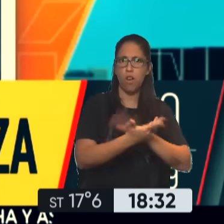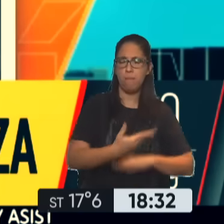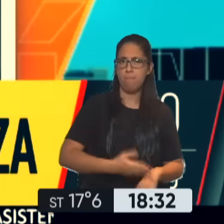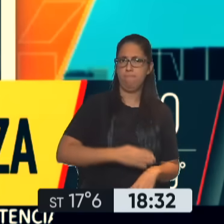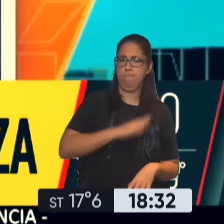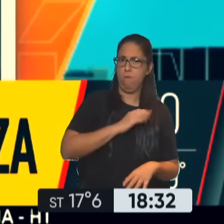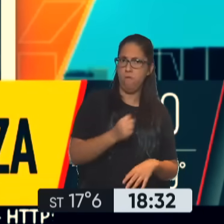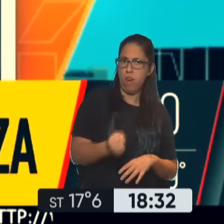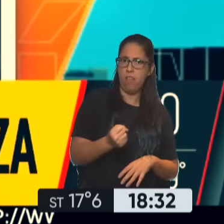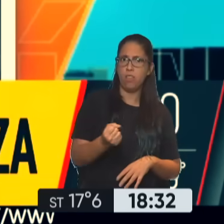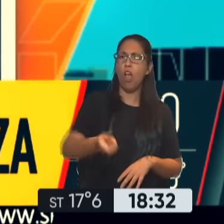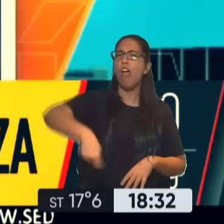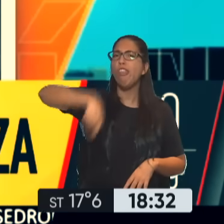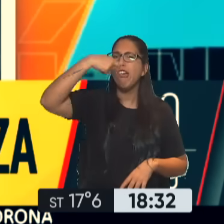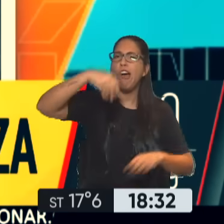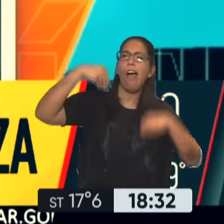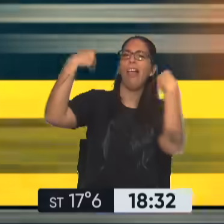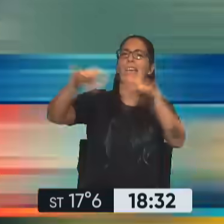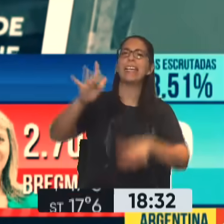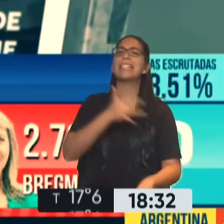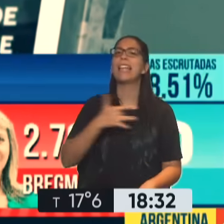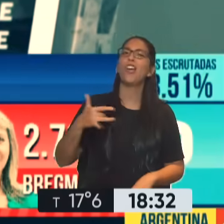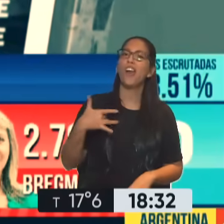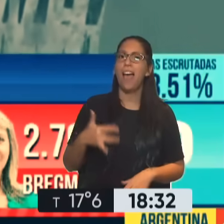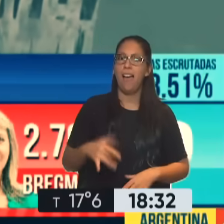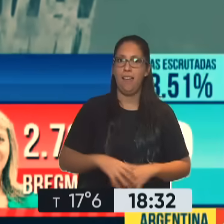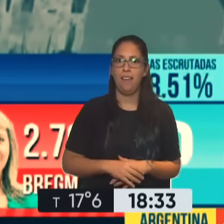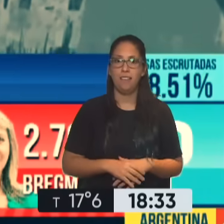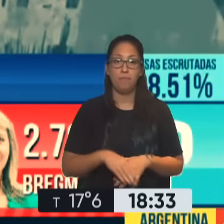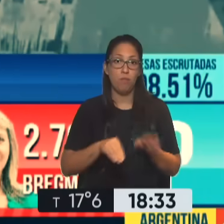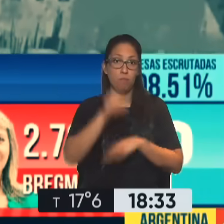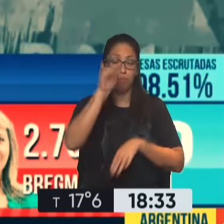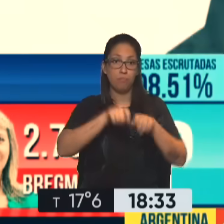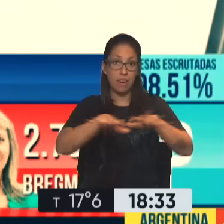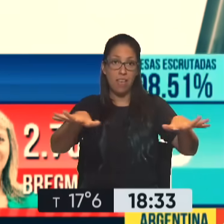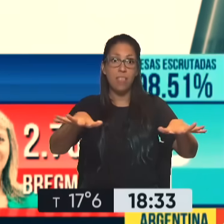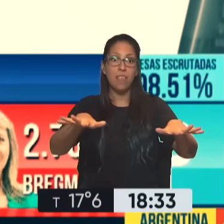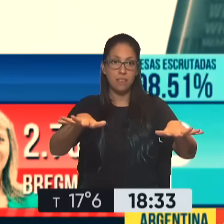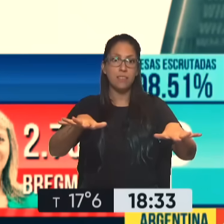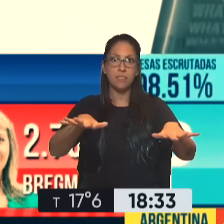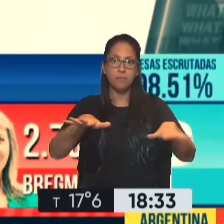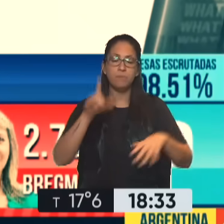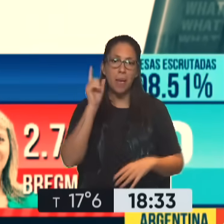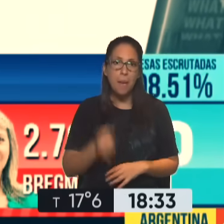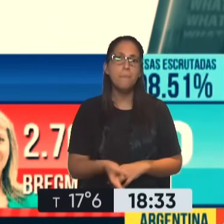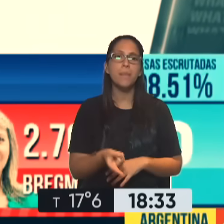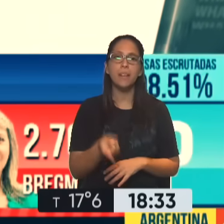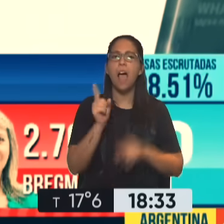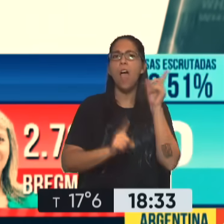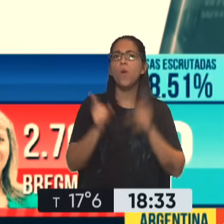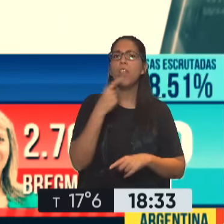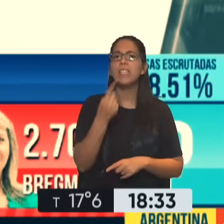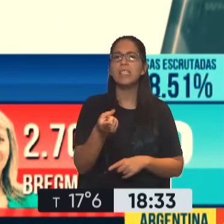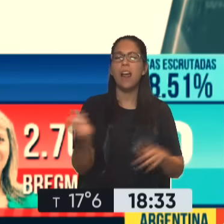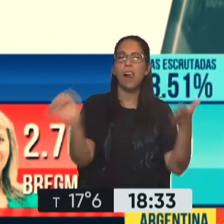ofensiva: largue las drogas, señora. Un mensaje en las redes que se viralizó también. Algunos decían que lo